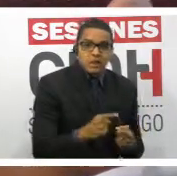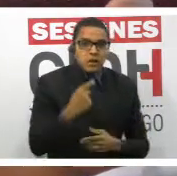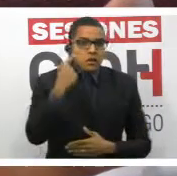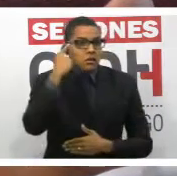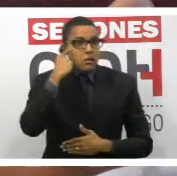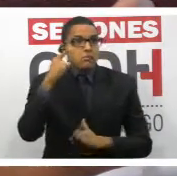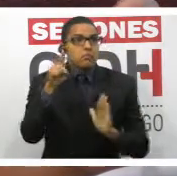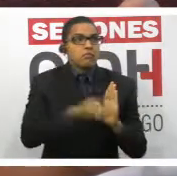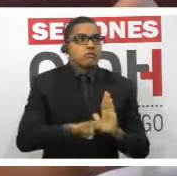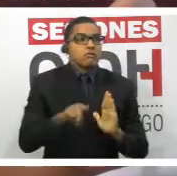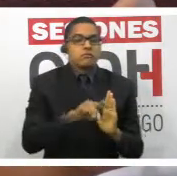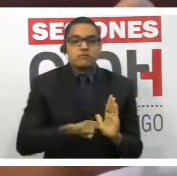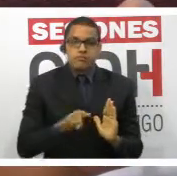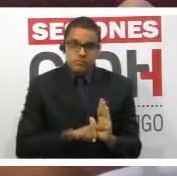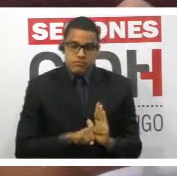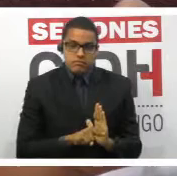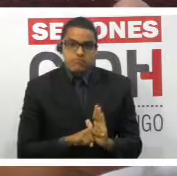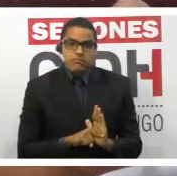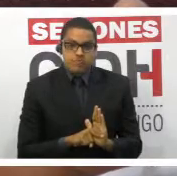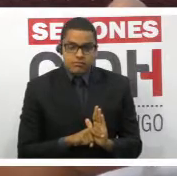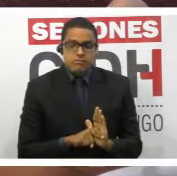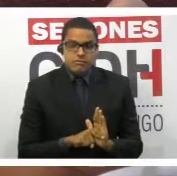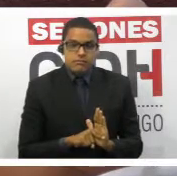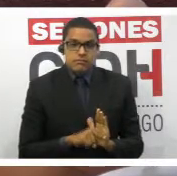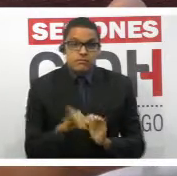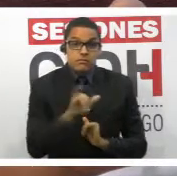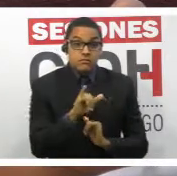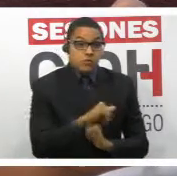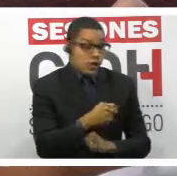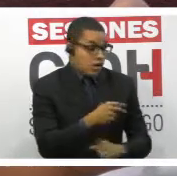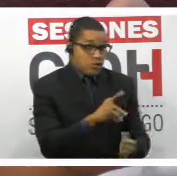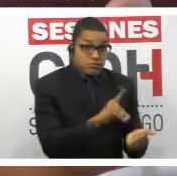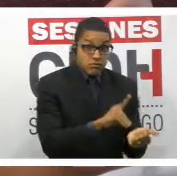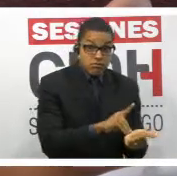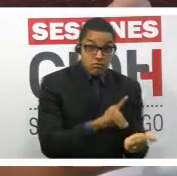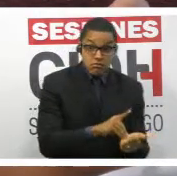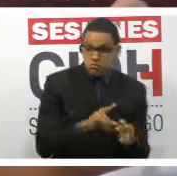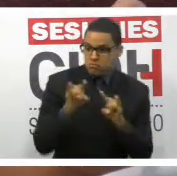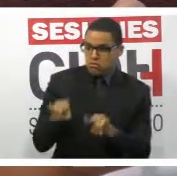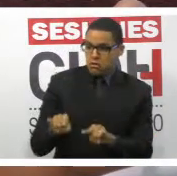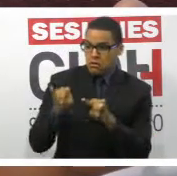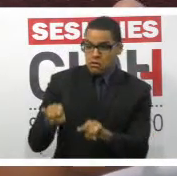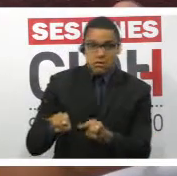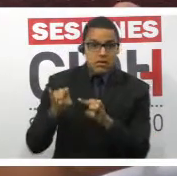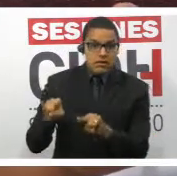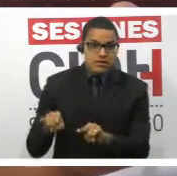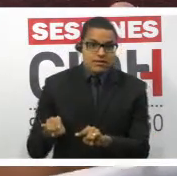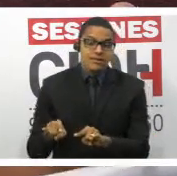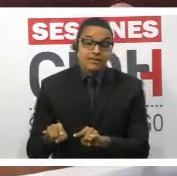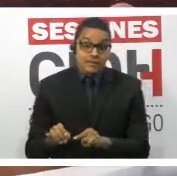discriminación a que se enfrentan por parte del personal médico y enfermeras